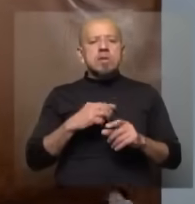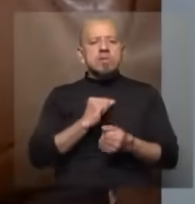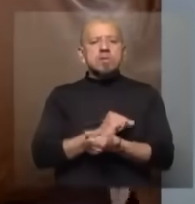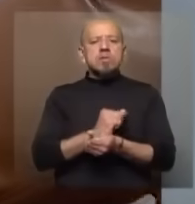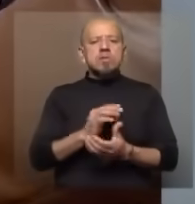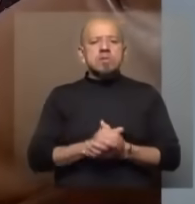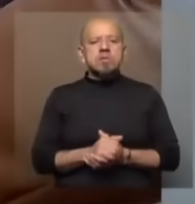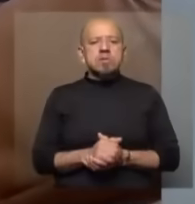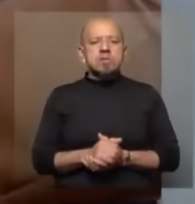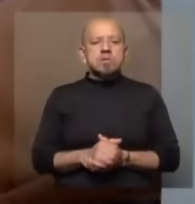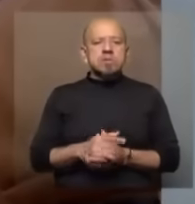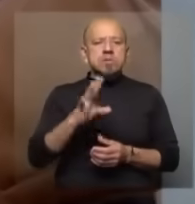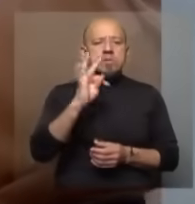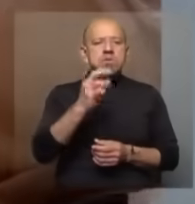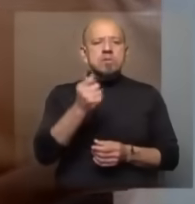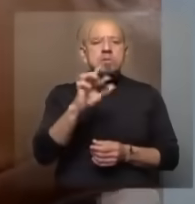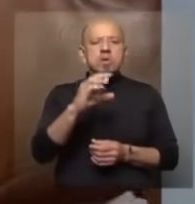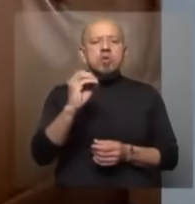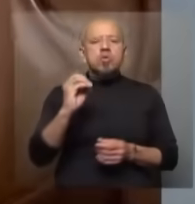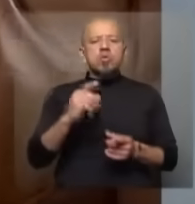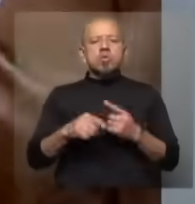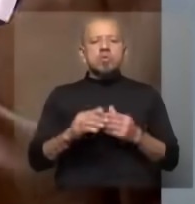detenido Carlos